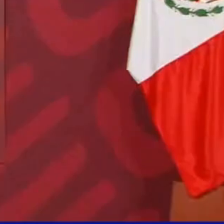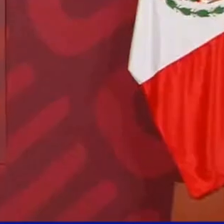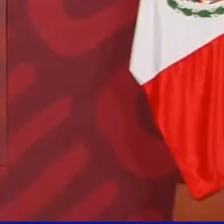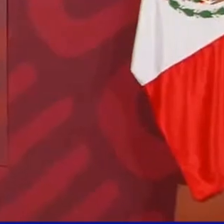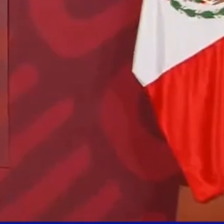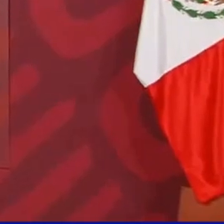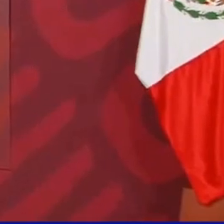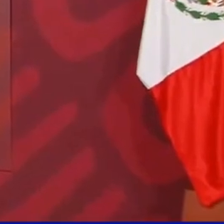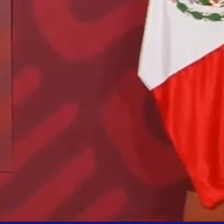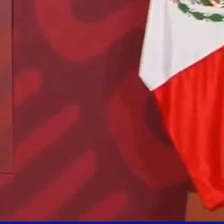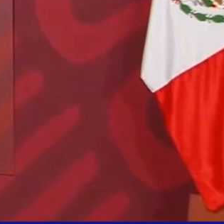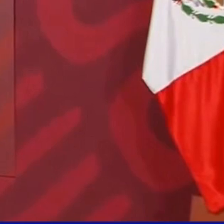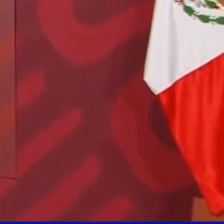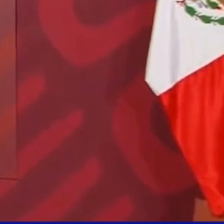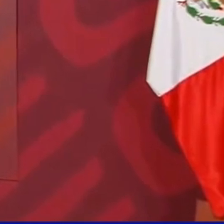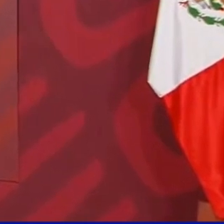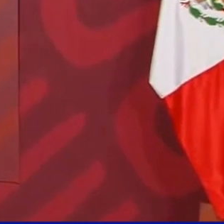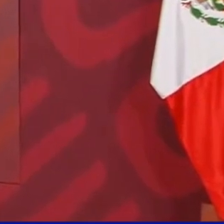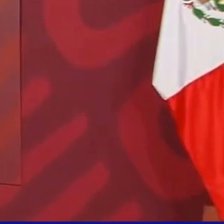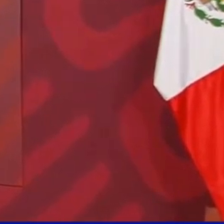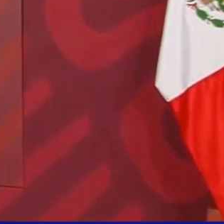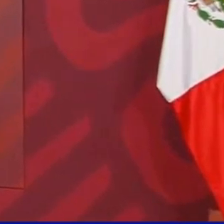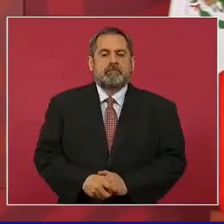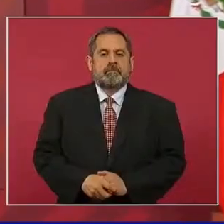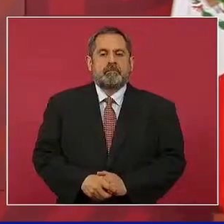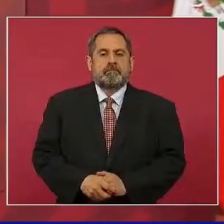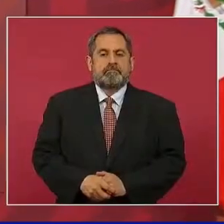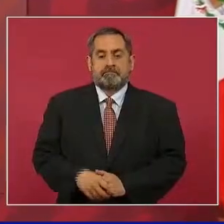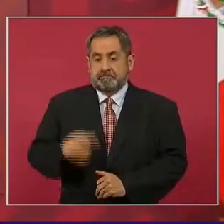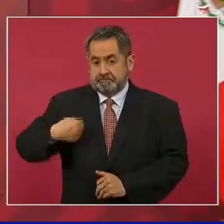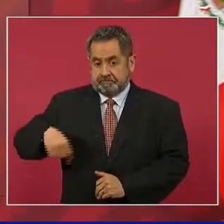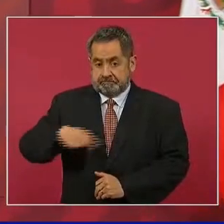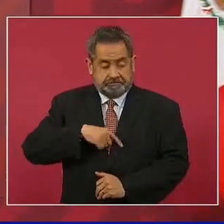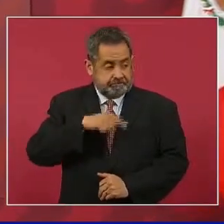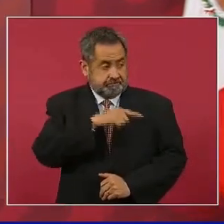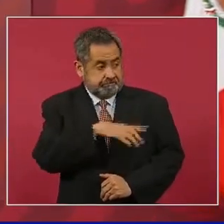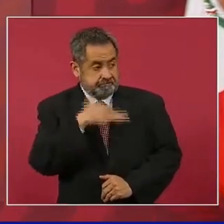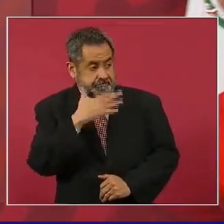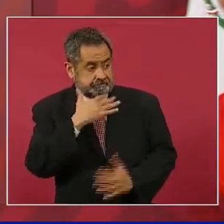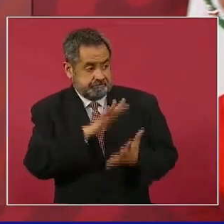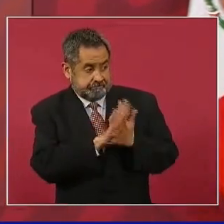repito, relaciones de complicidad con nadie.